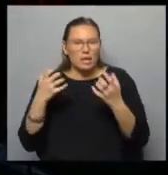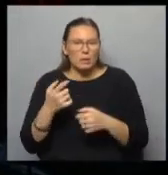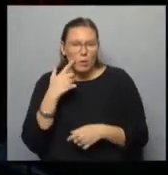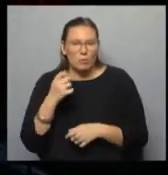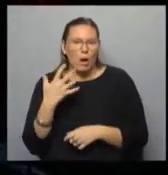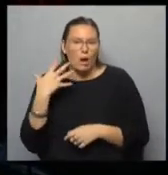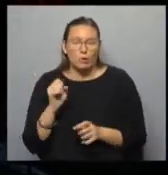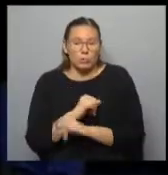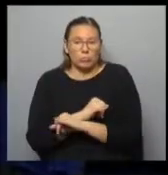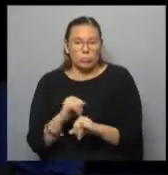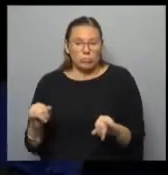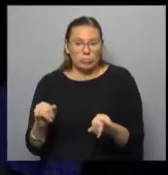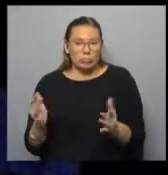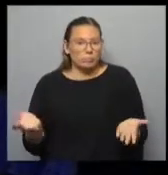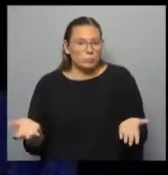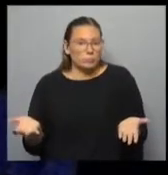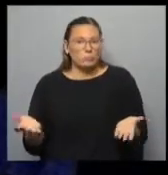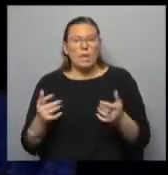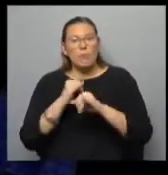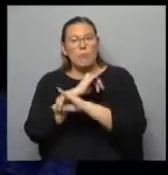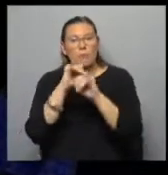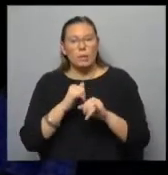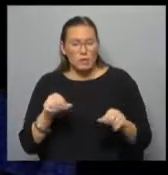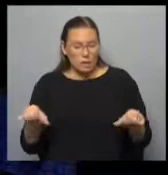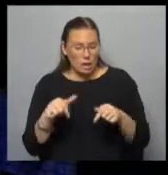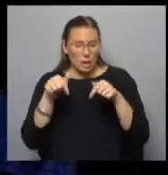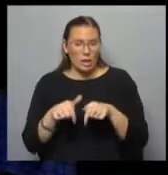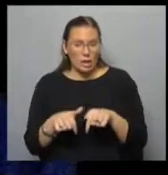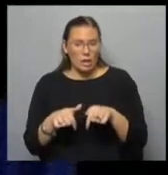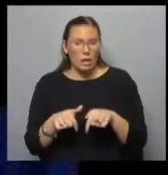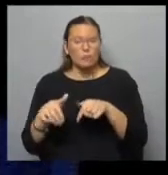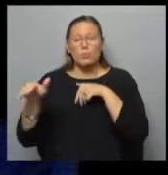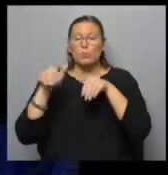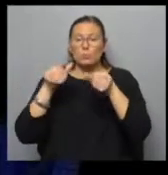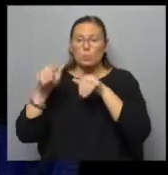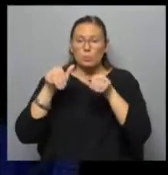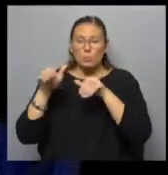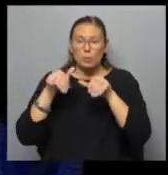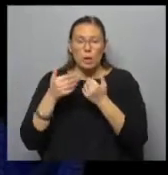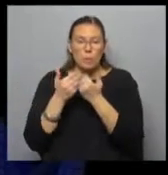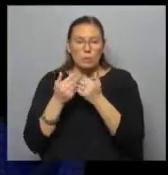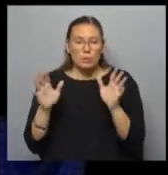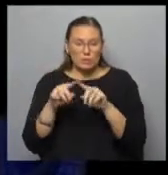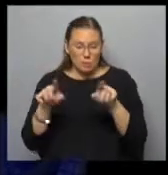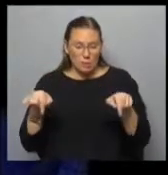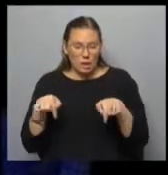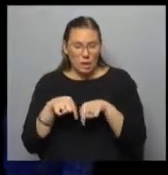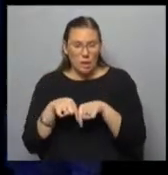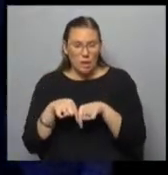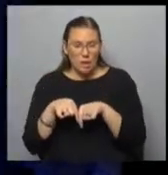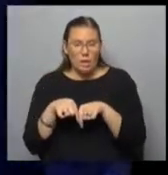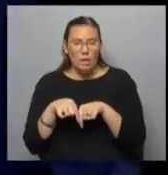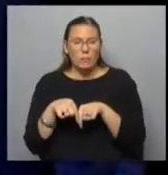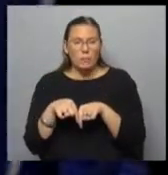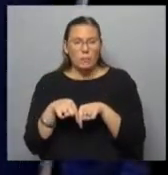pasó agosto y ya se terminó. Y estamos felices de poder hacerlo acá porque es una convocatoria que abrió la Sala Lazaroff aquí, que es una